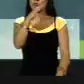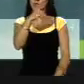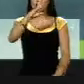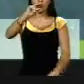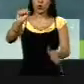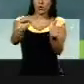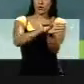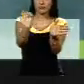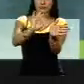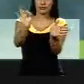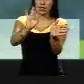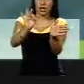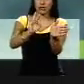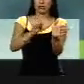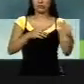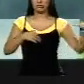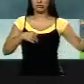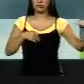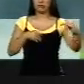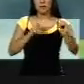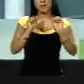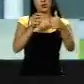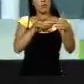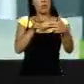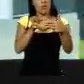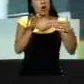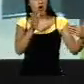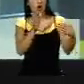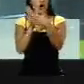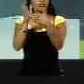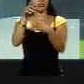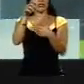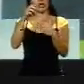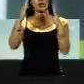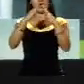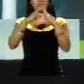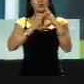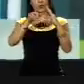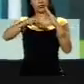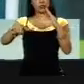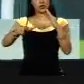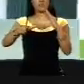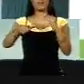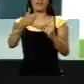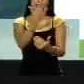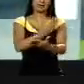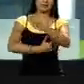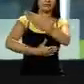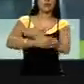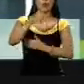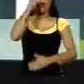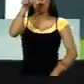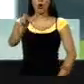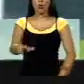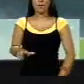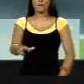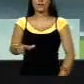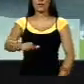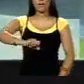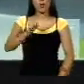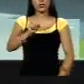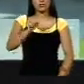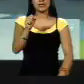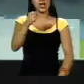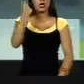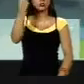Occidente, al percatarse de los disparos se arrojó al suelo y se fracturó la pierna. Que